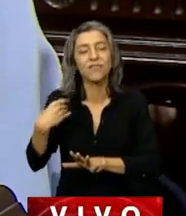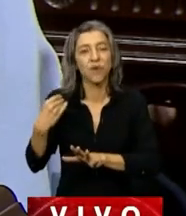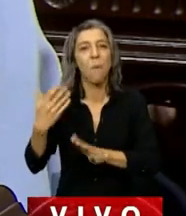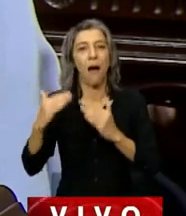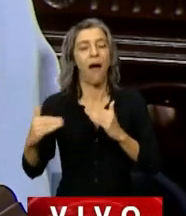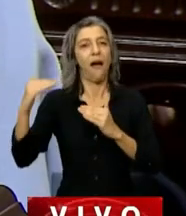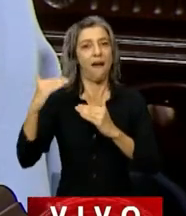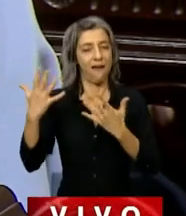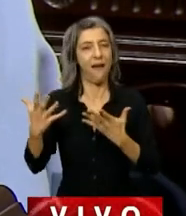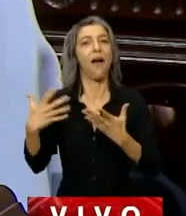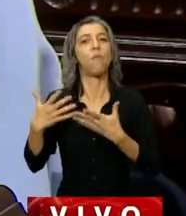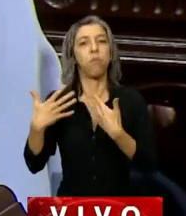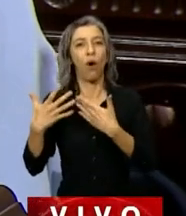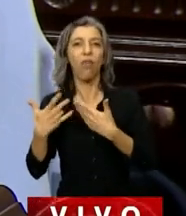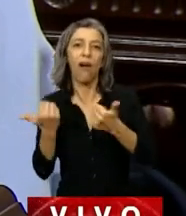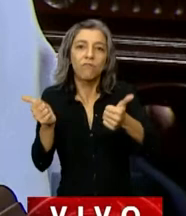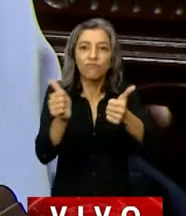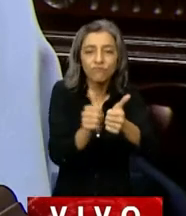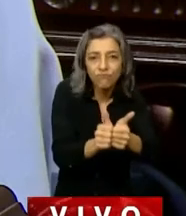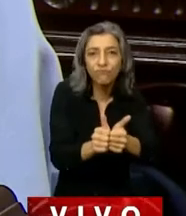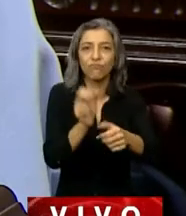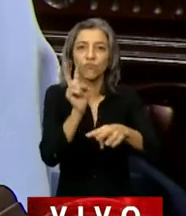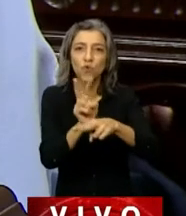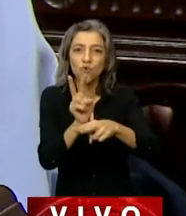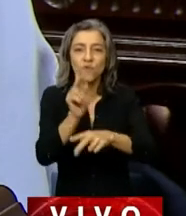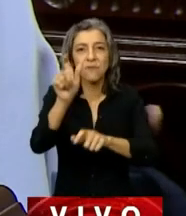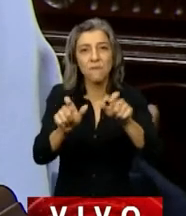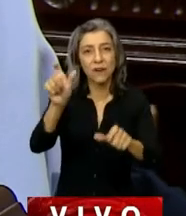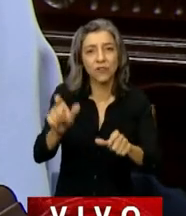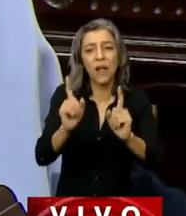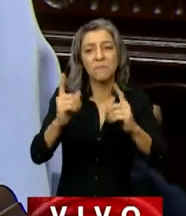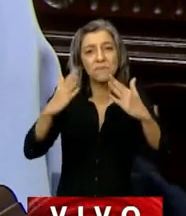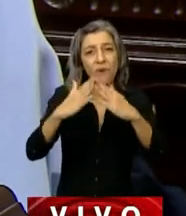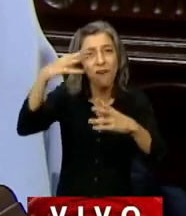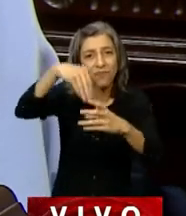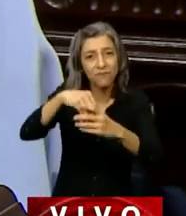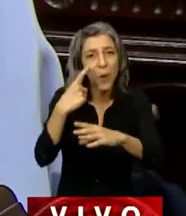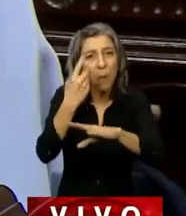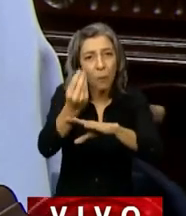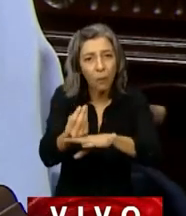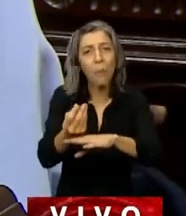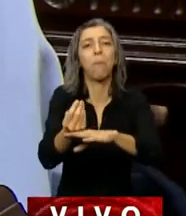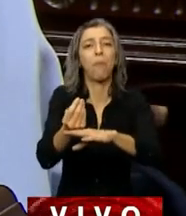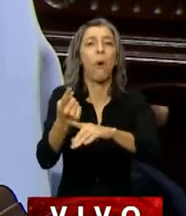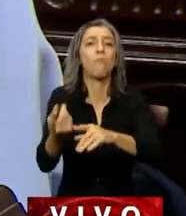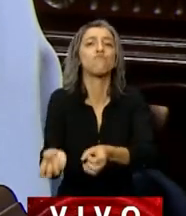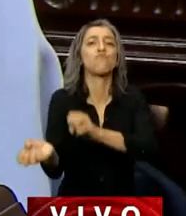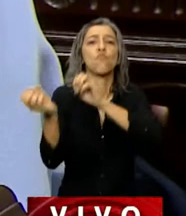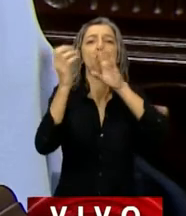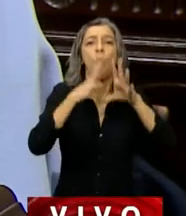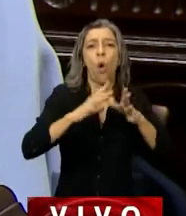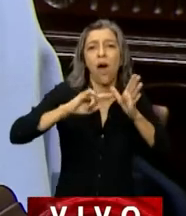para acompañar y cuidar a las personas en los lugares donde residen y no trasladarse a las zonas